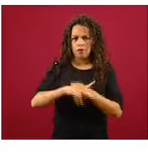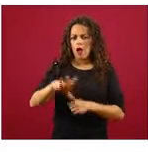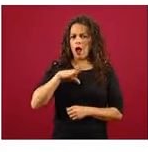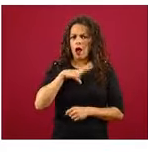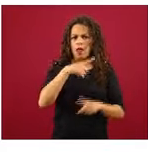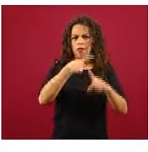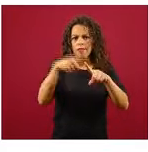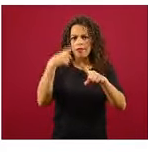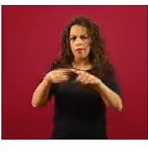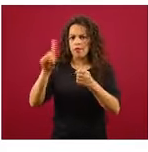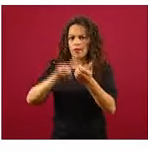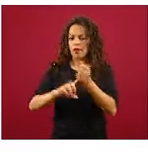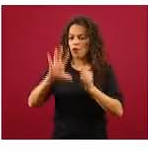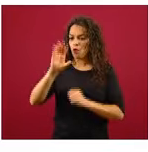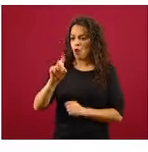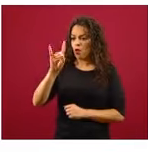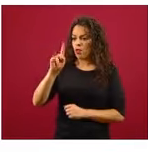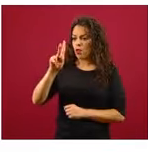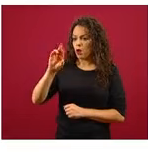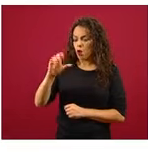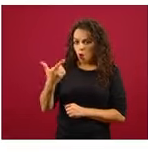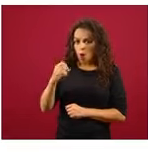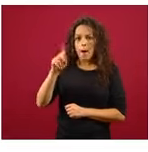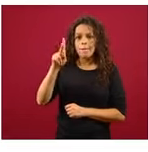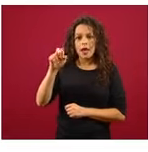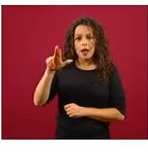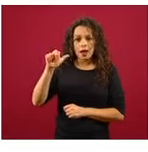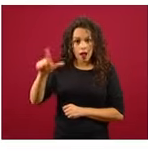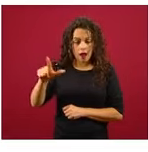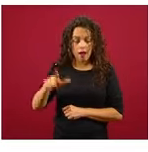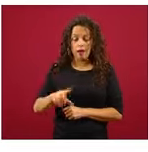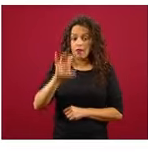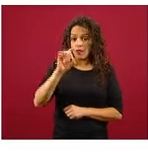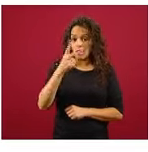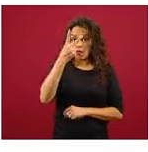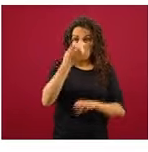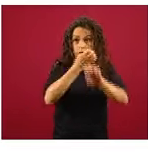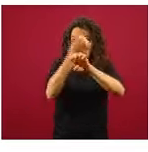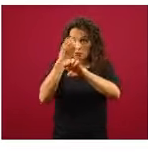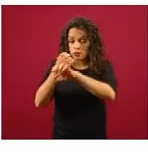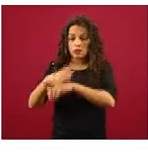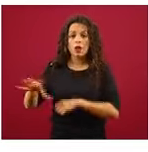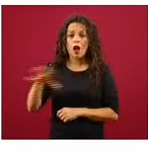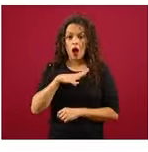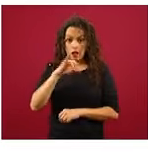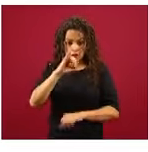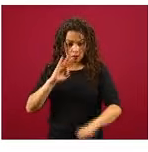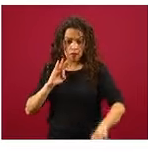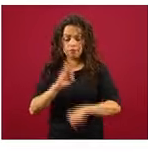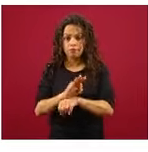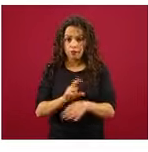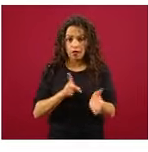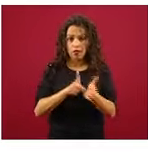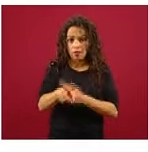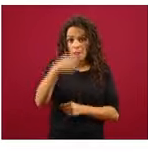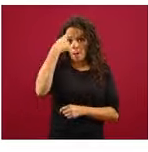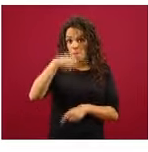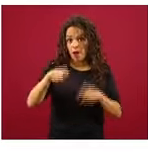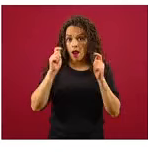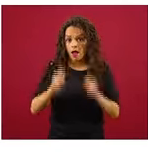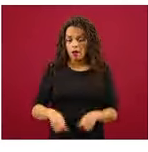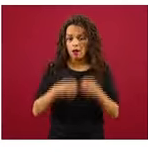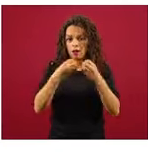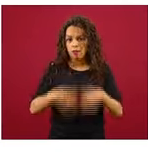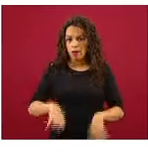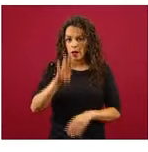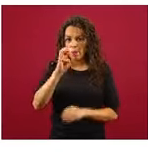una de las 32 entidades federativas amparan el derecho al acceso a un aborto seguro en caso